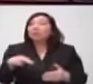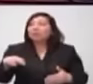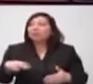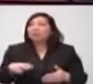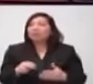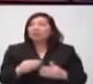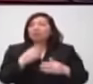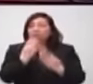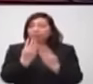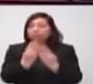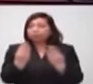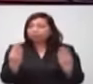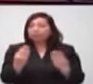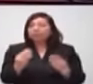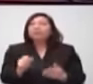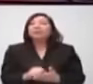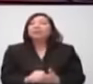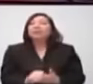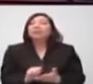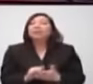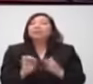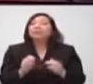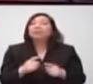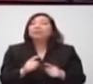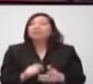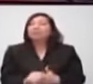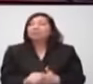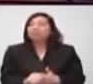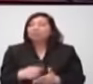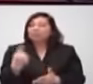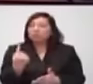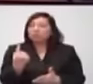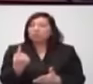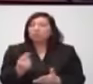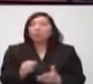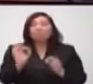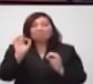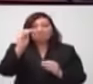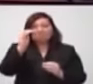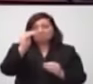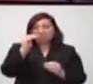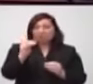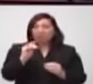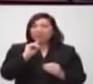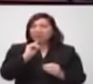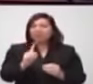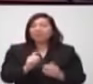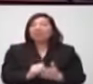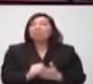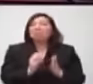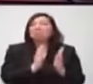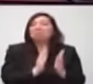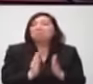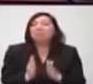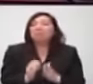colocando un muro jersey en la berma central que permite que solamente en los puntos que están